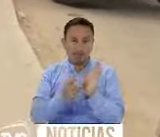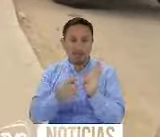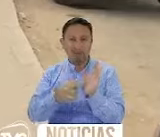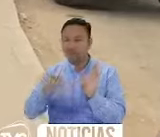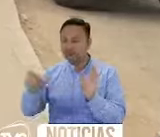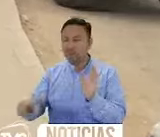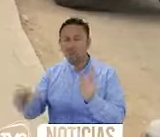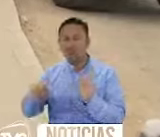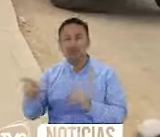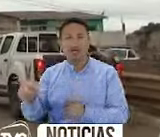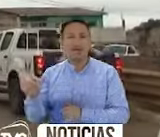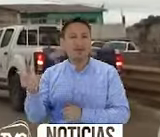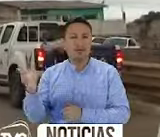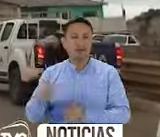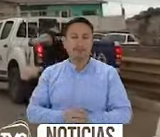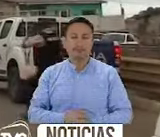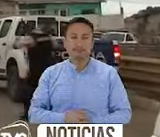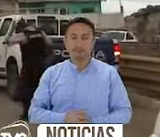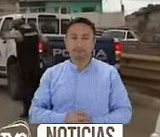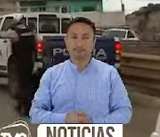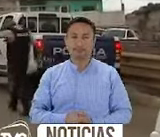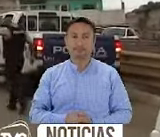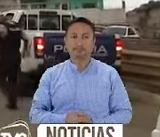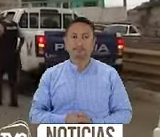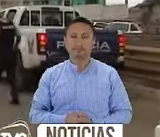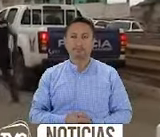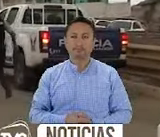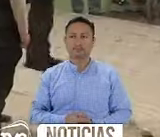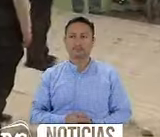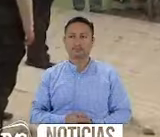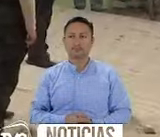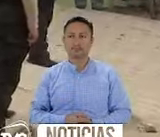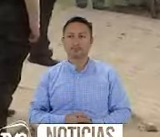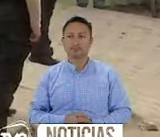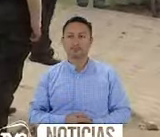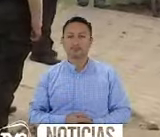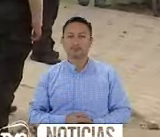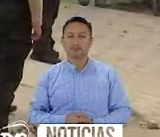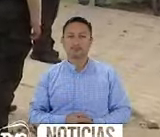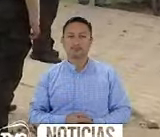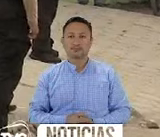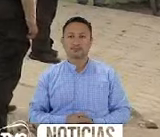documentos. Desde la provincia de Santa Elena, informó Darwin Villao.